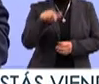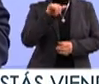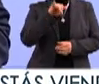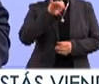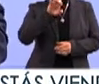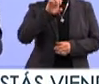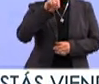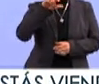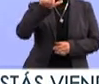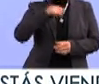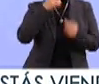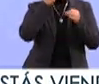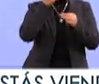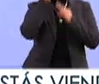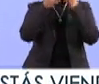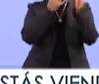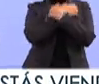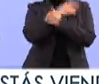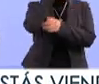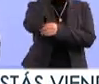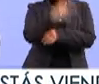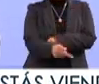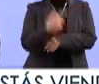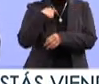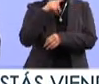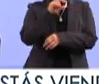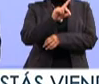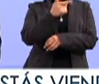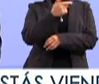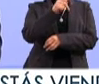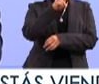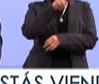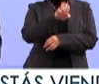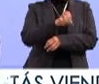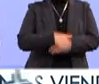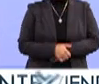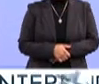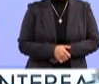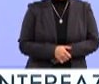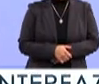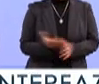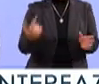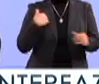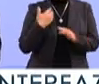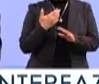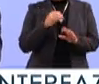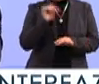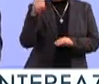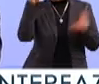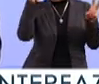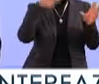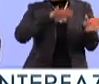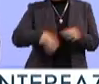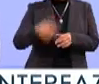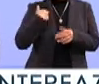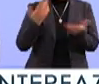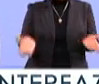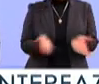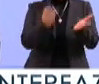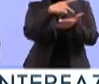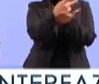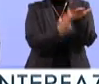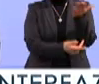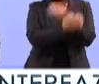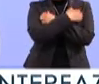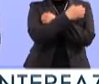IEDMX, su agencia informativa de educación de México, de televisión educativa. Y les comento, en otros asuntos, que el impulso de los